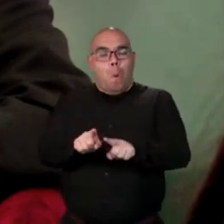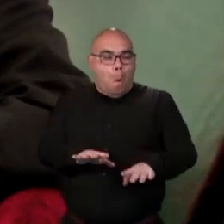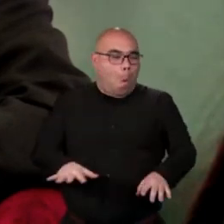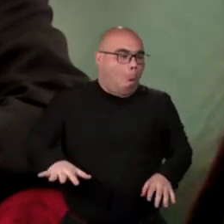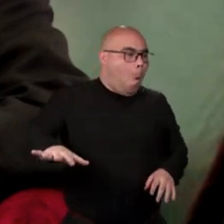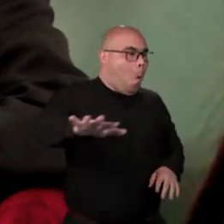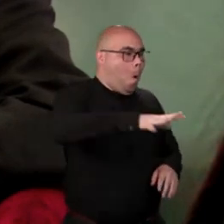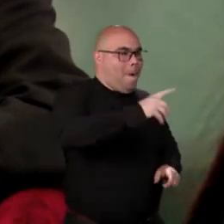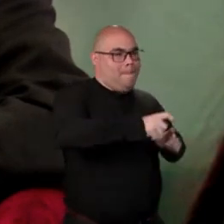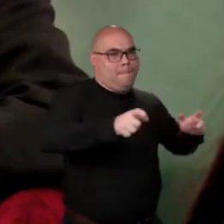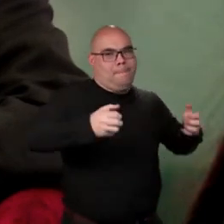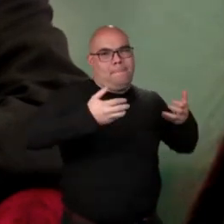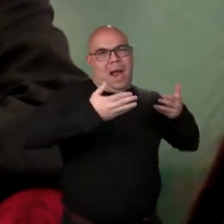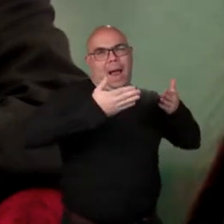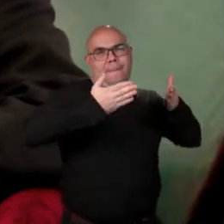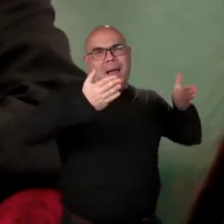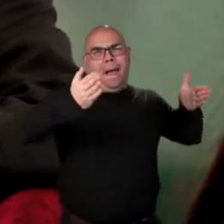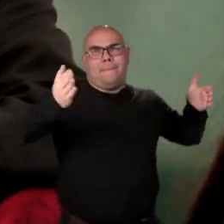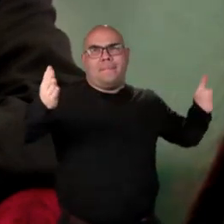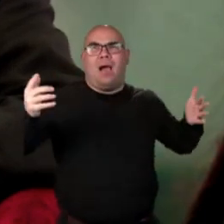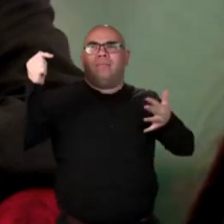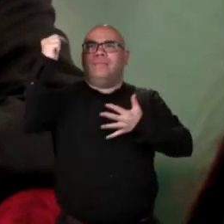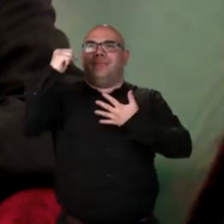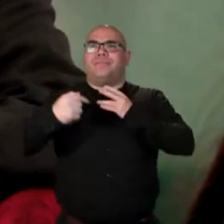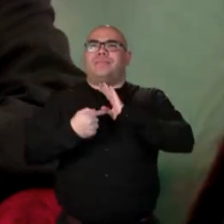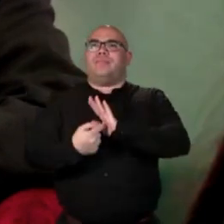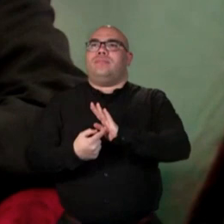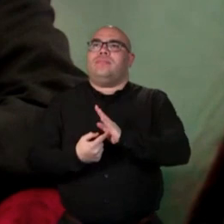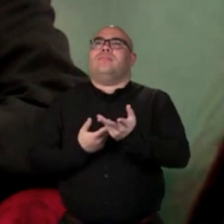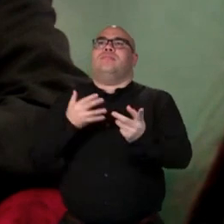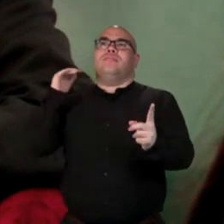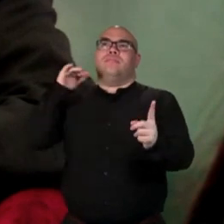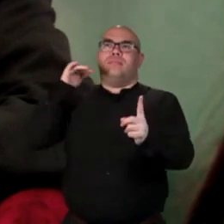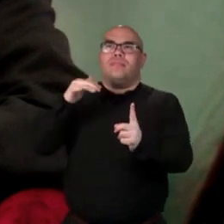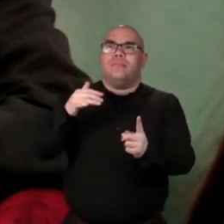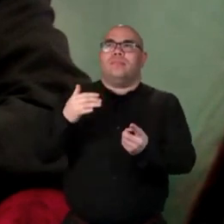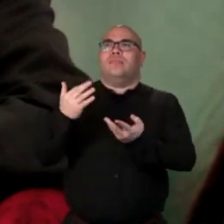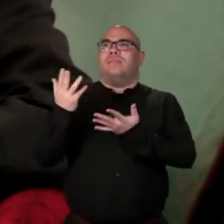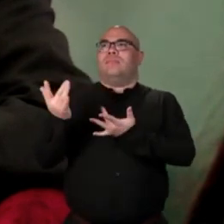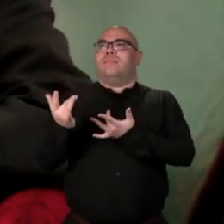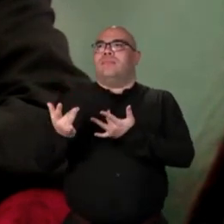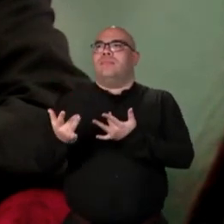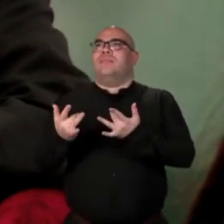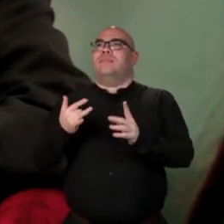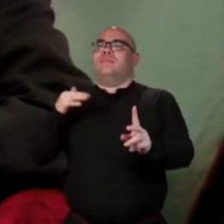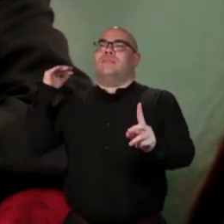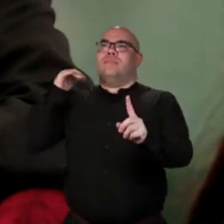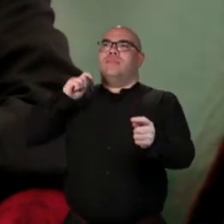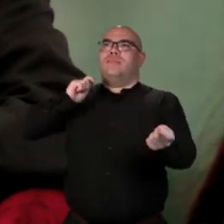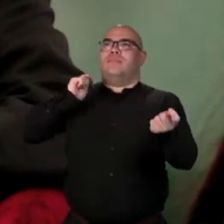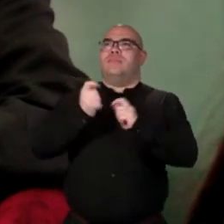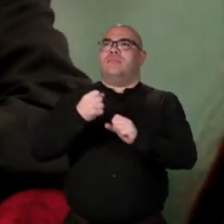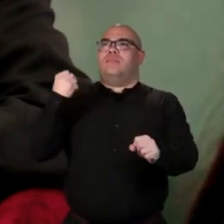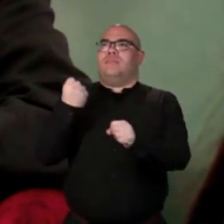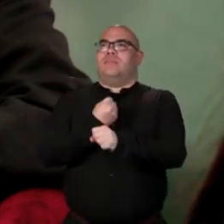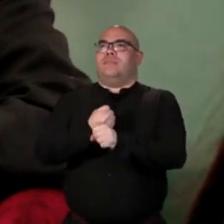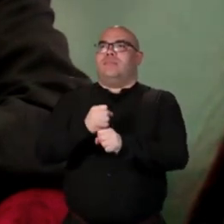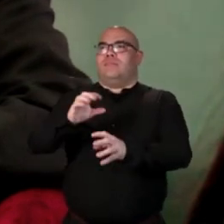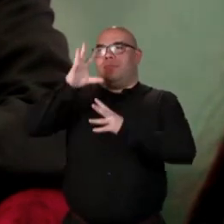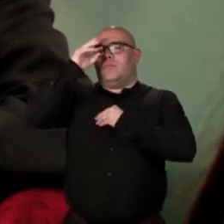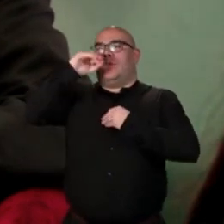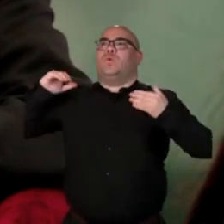vez más amplio de intereses, de expectativas, de ritmos de aprendizaje que nos llegan con los nuevos